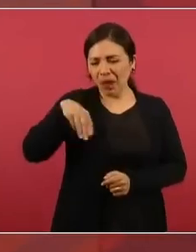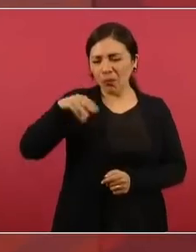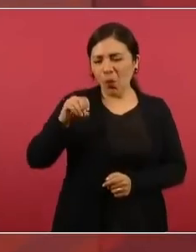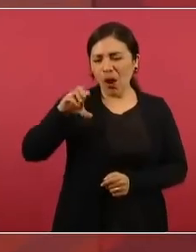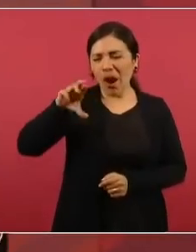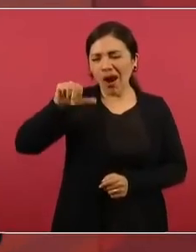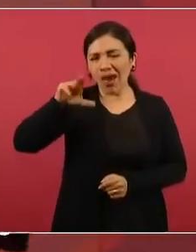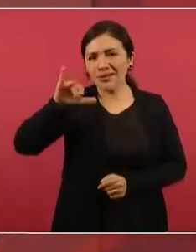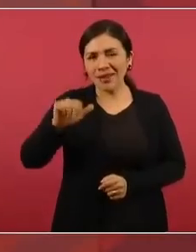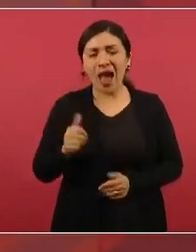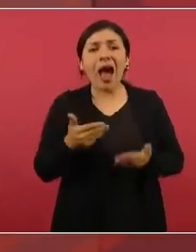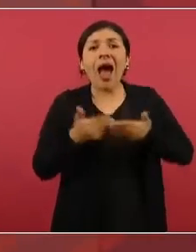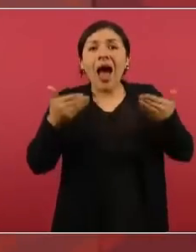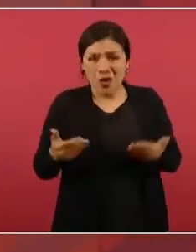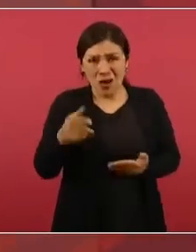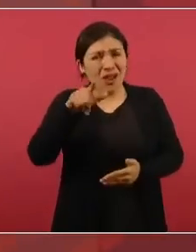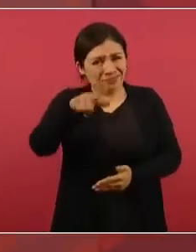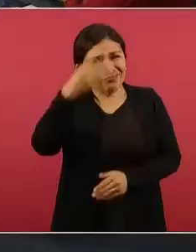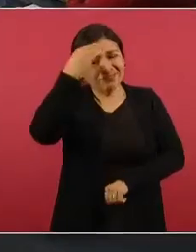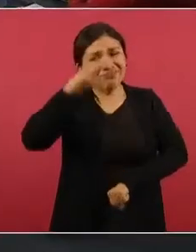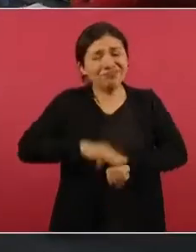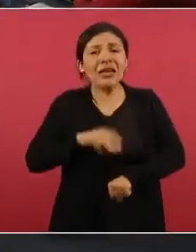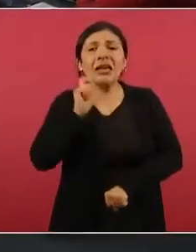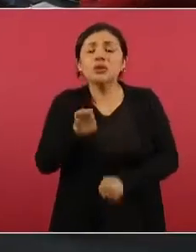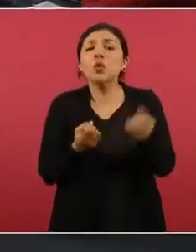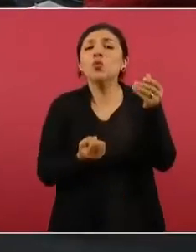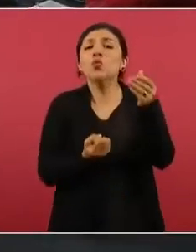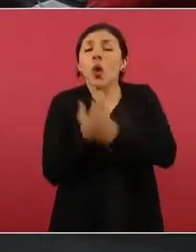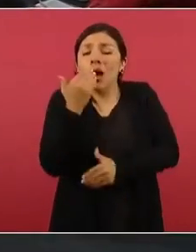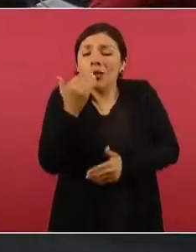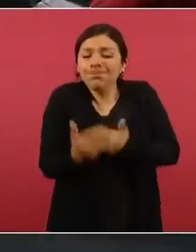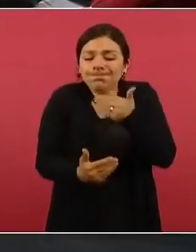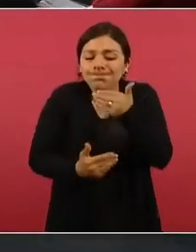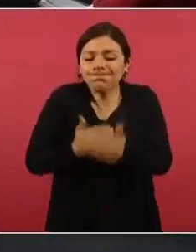que estamos dando los primeros pasos.